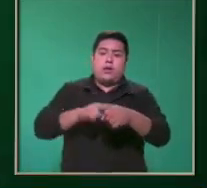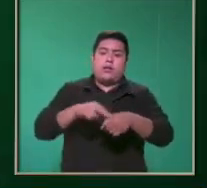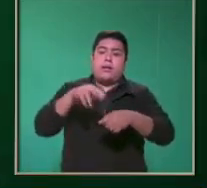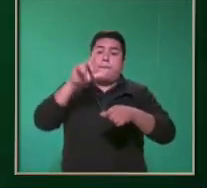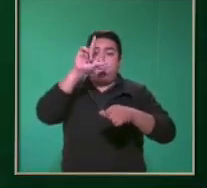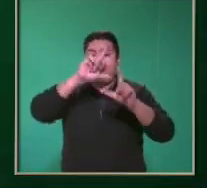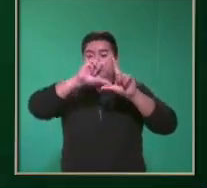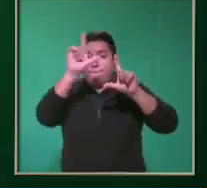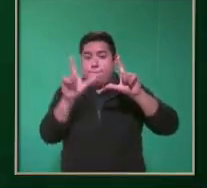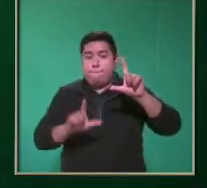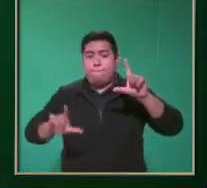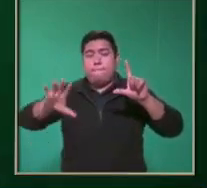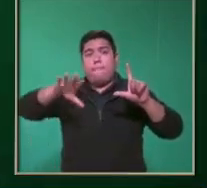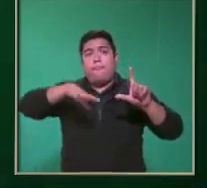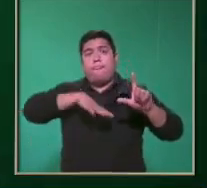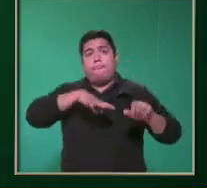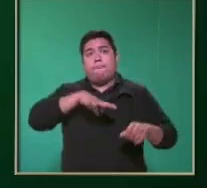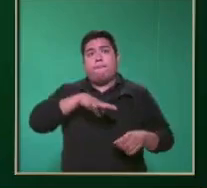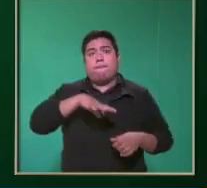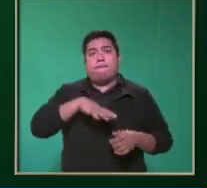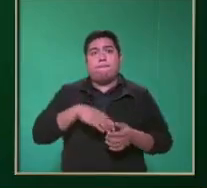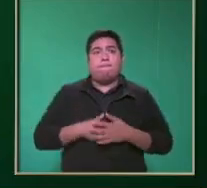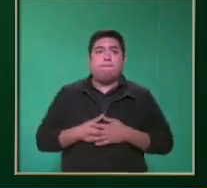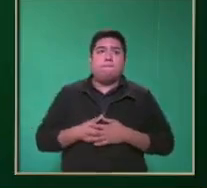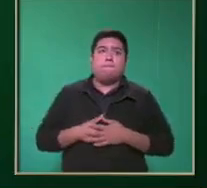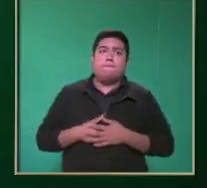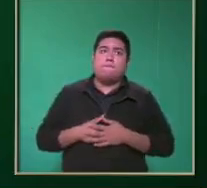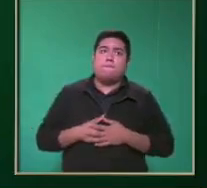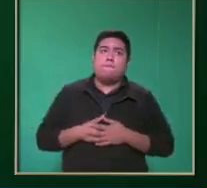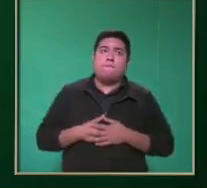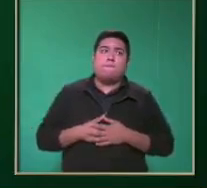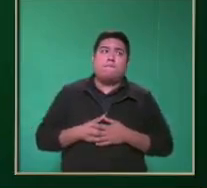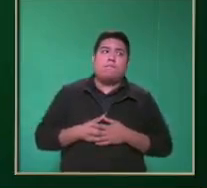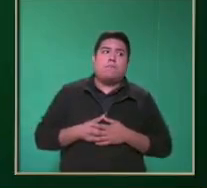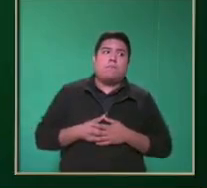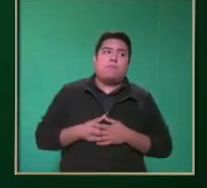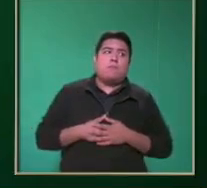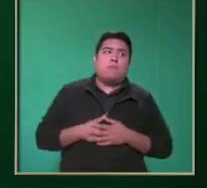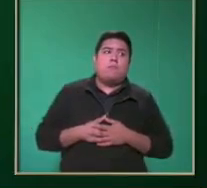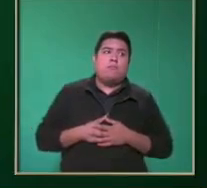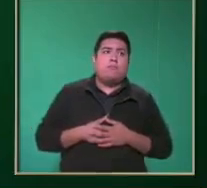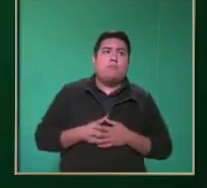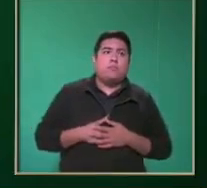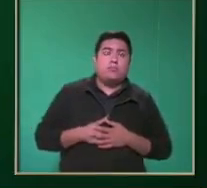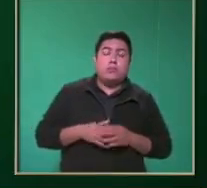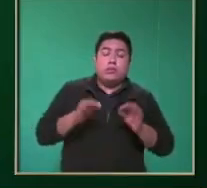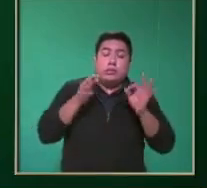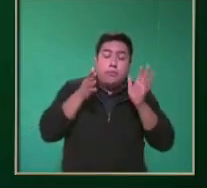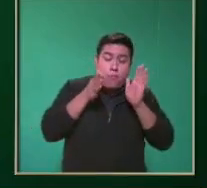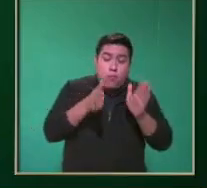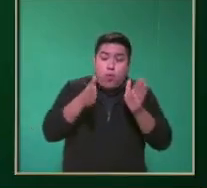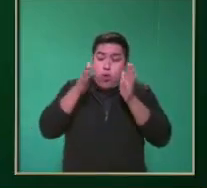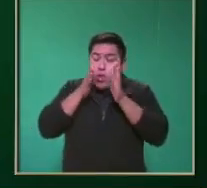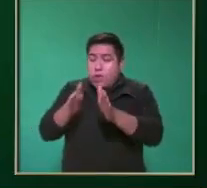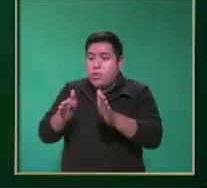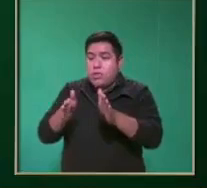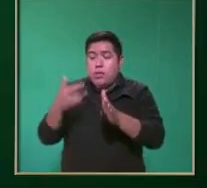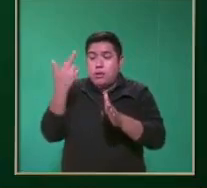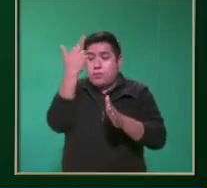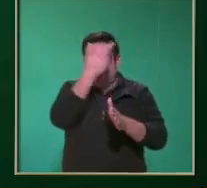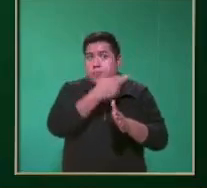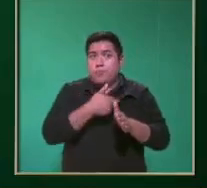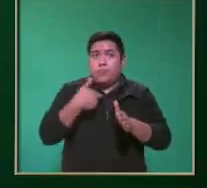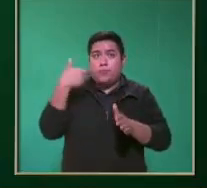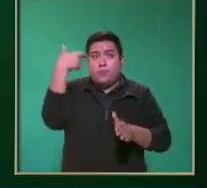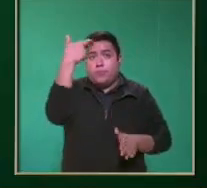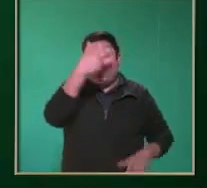México. Es decir, vamos a revisar con cierta especificación